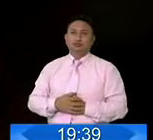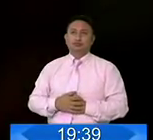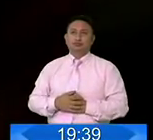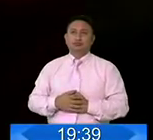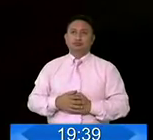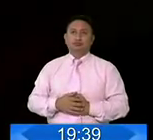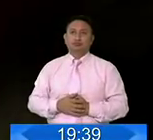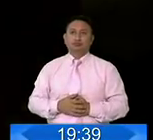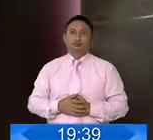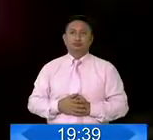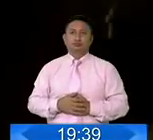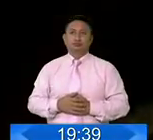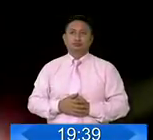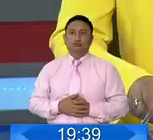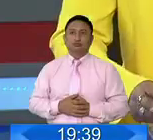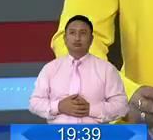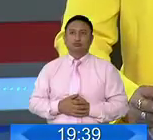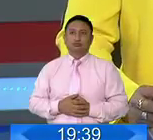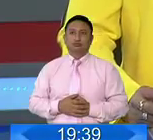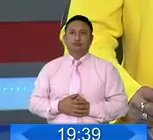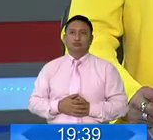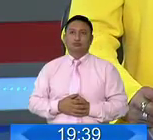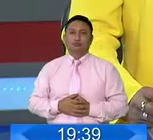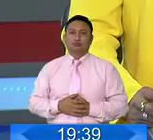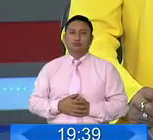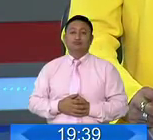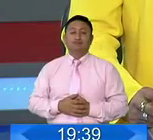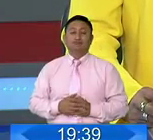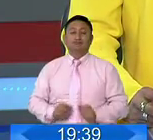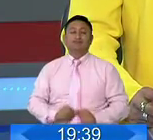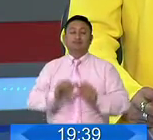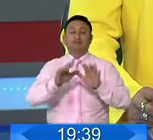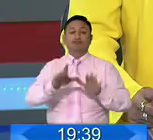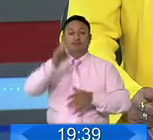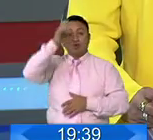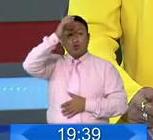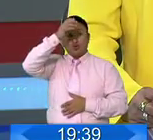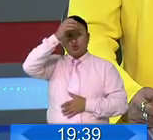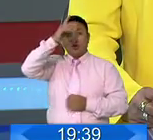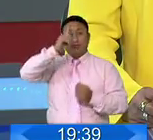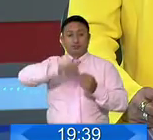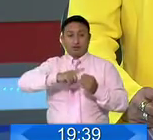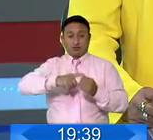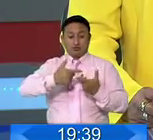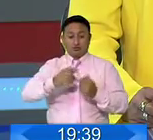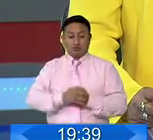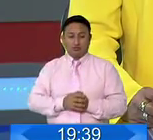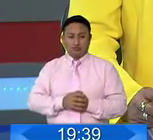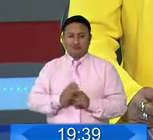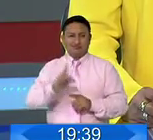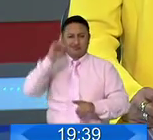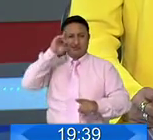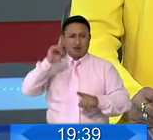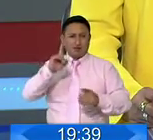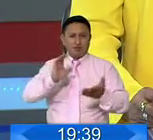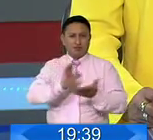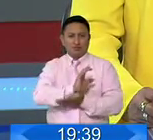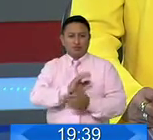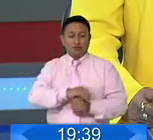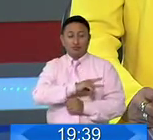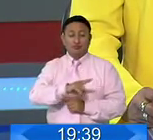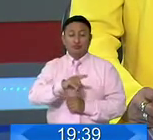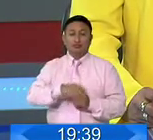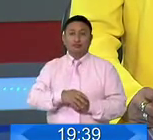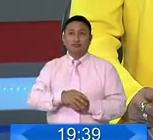Informó José Morales. La Secretaría de Cultura del Cabildo Quiteño reprochó los disturbios ocurridos este fin